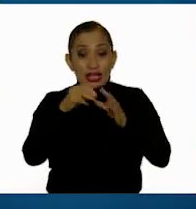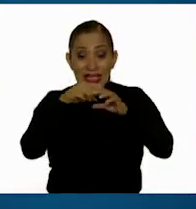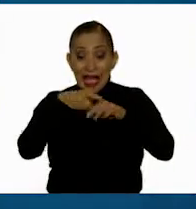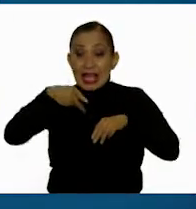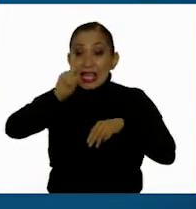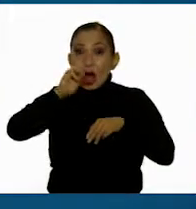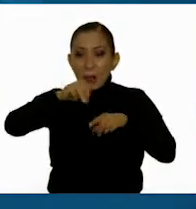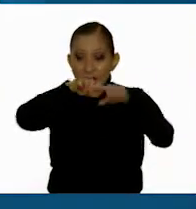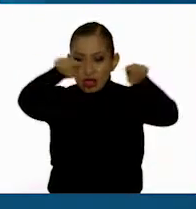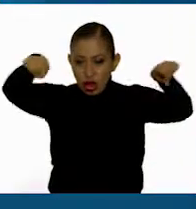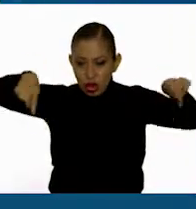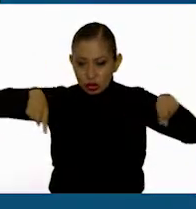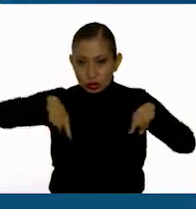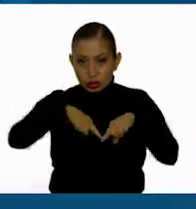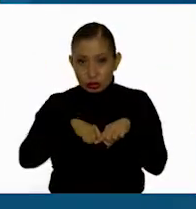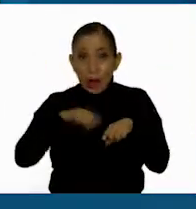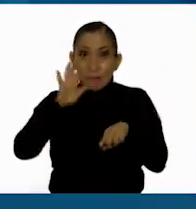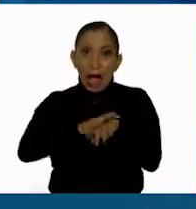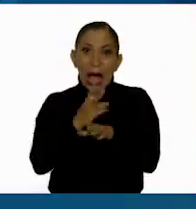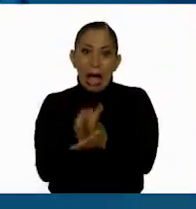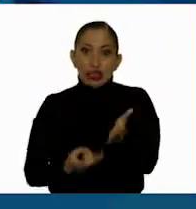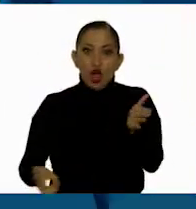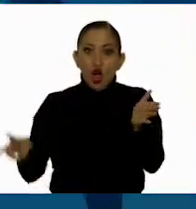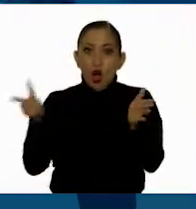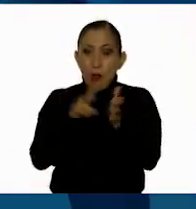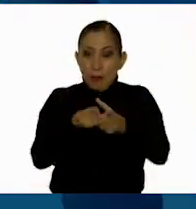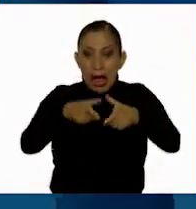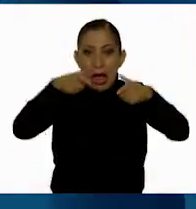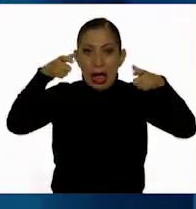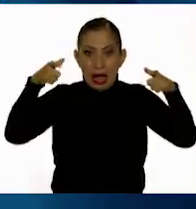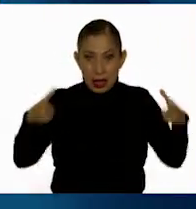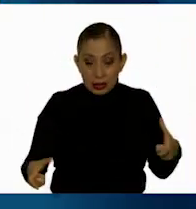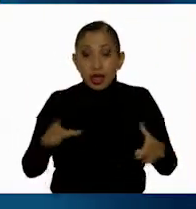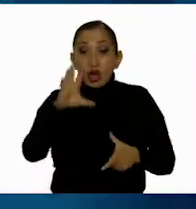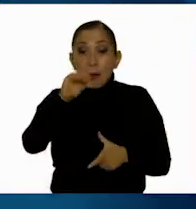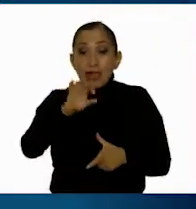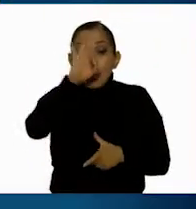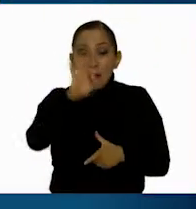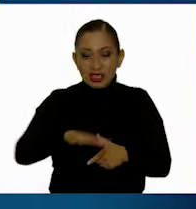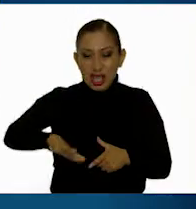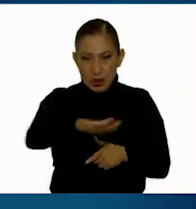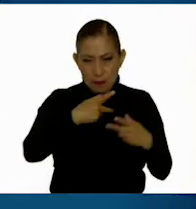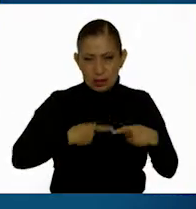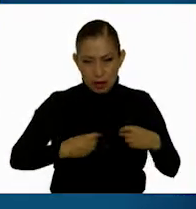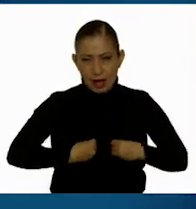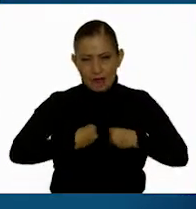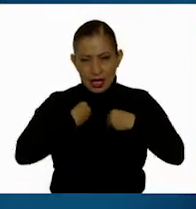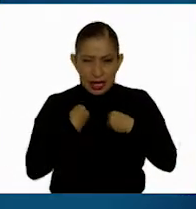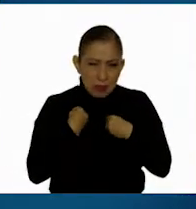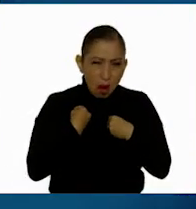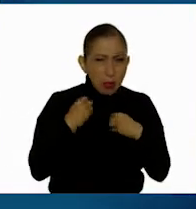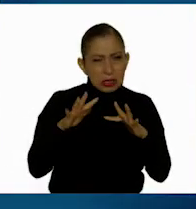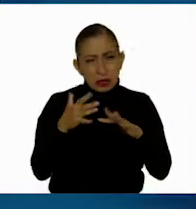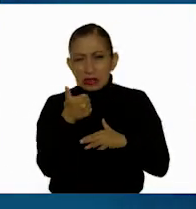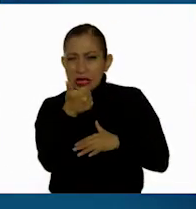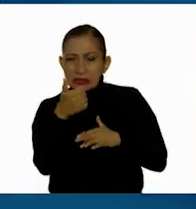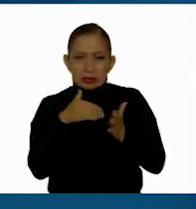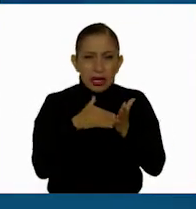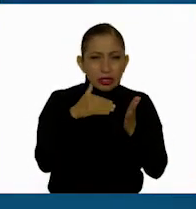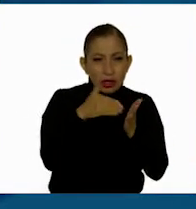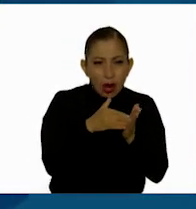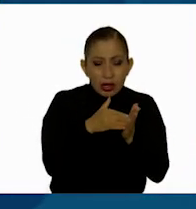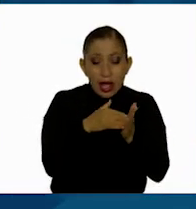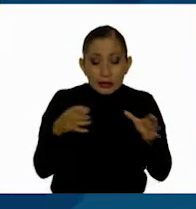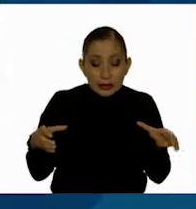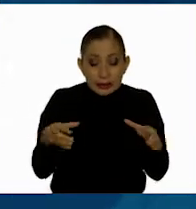cuadrados, más del doble del actual territorio nacional. 90% de los habitantes, un poco más de 6 millones, se